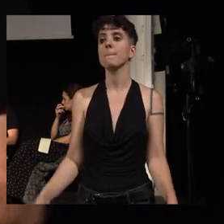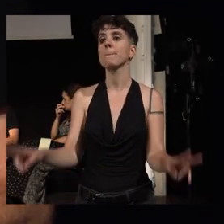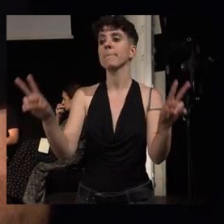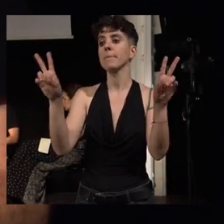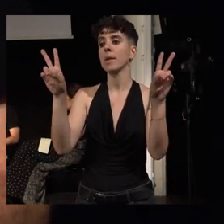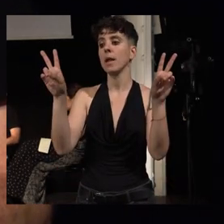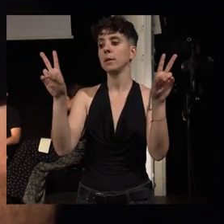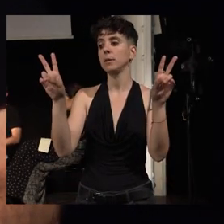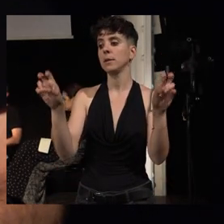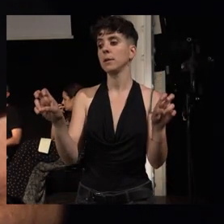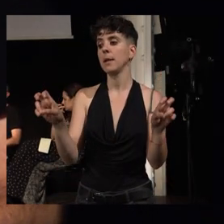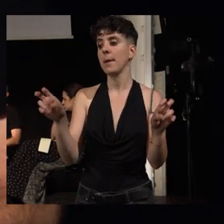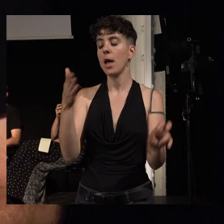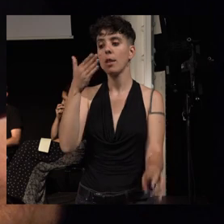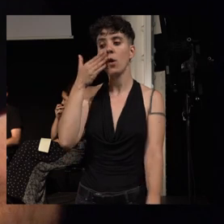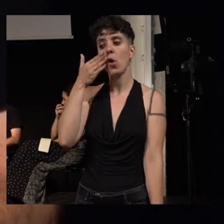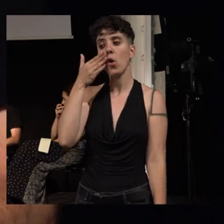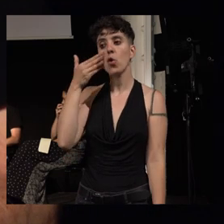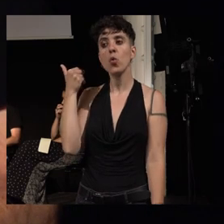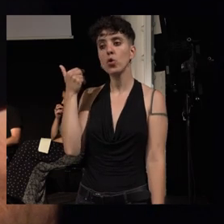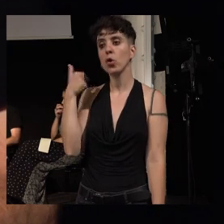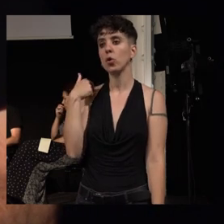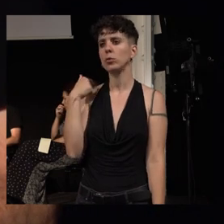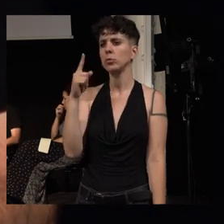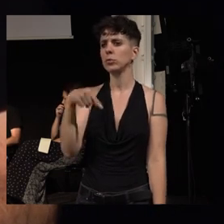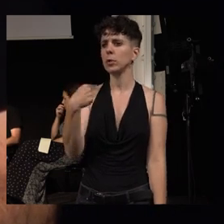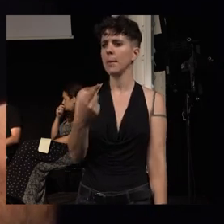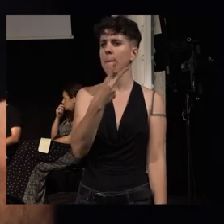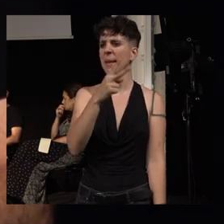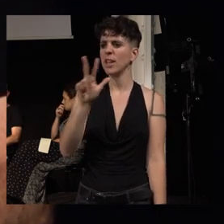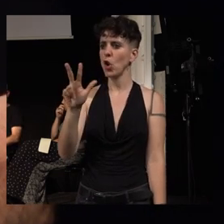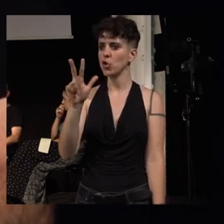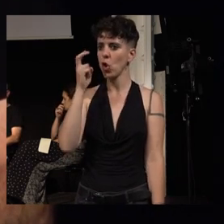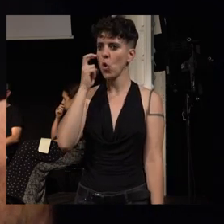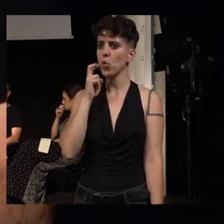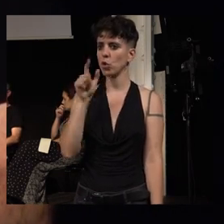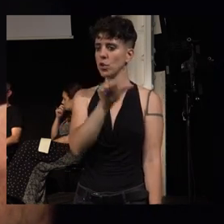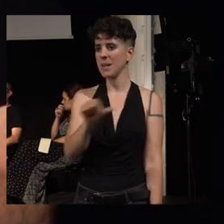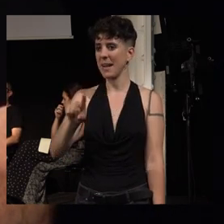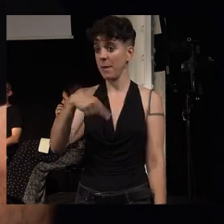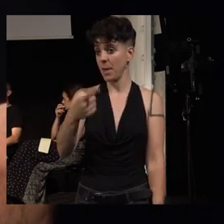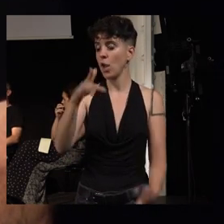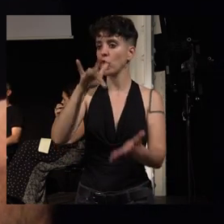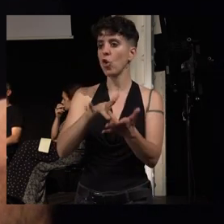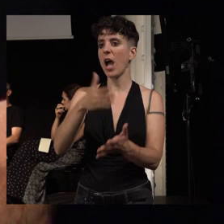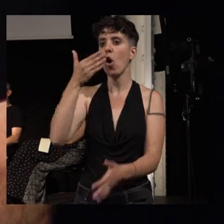al tema de cómo se... El orgullo es el próximo 28, que es la semana que viene, tenemos el orgullo, ¿no? Yo